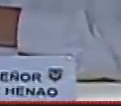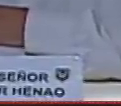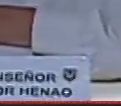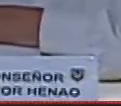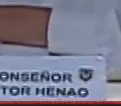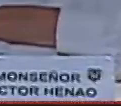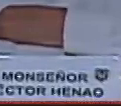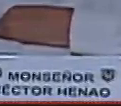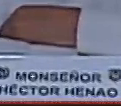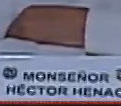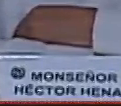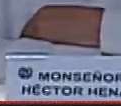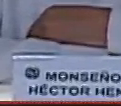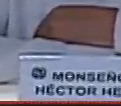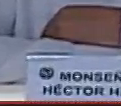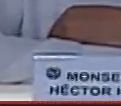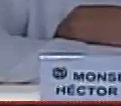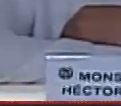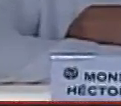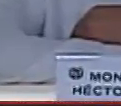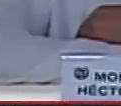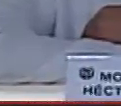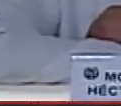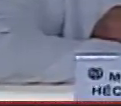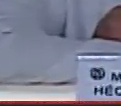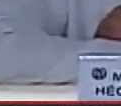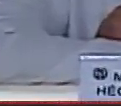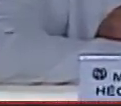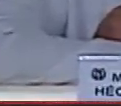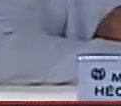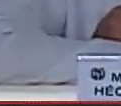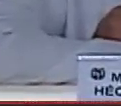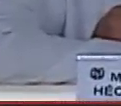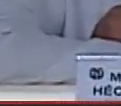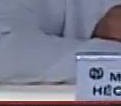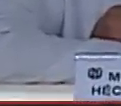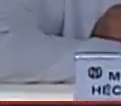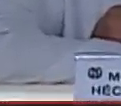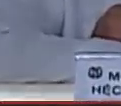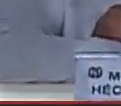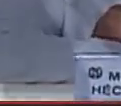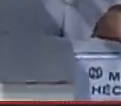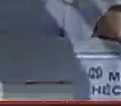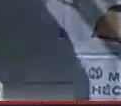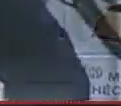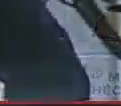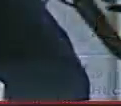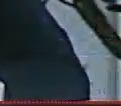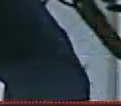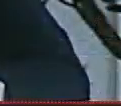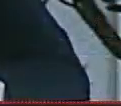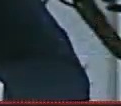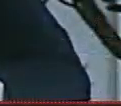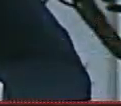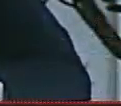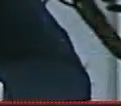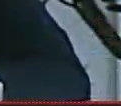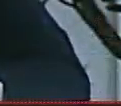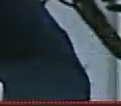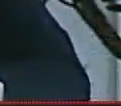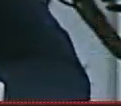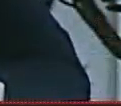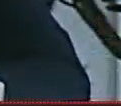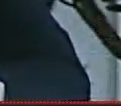han estado trabajando fundamentalmente en garantizar, precisamente de